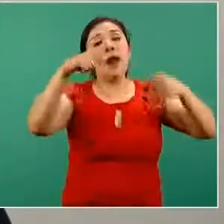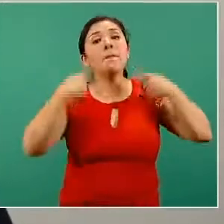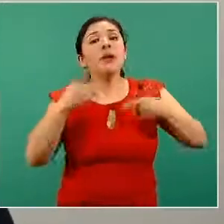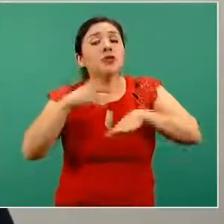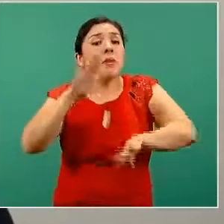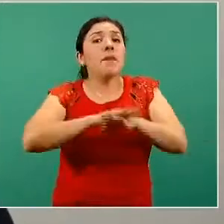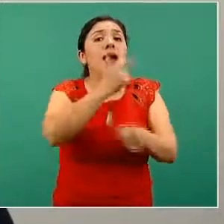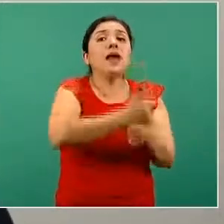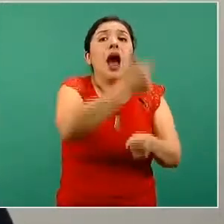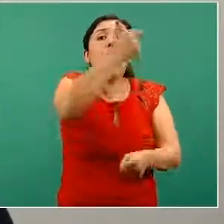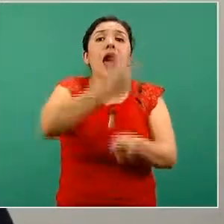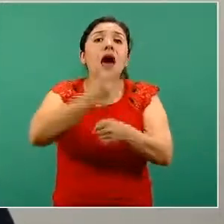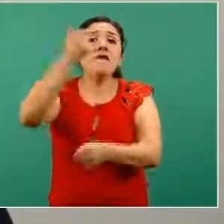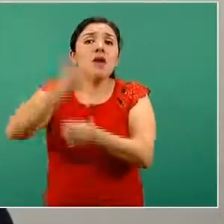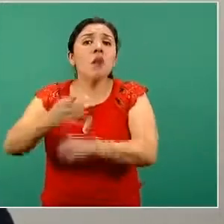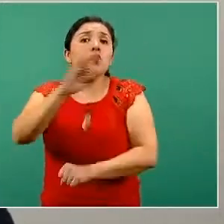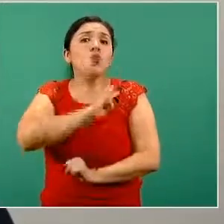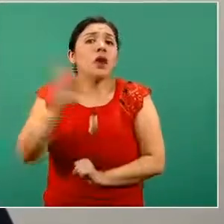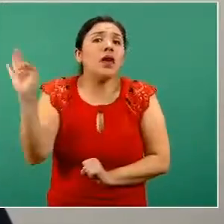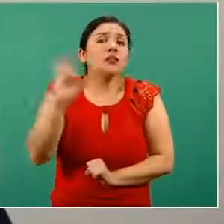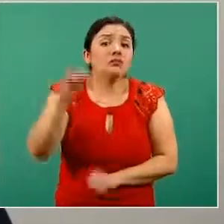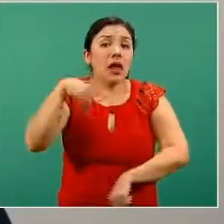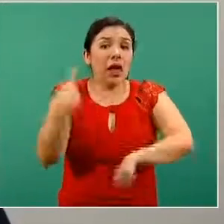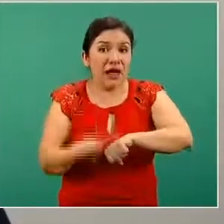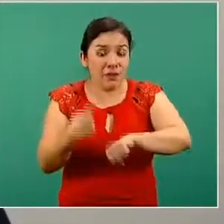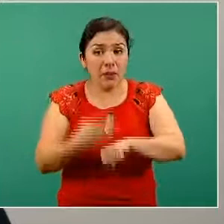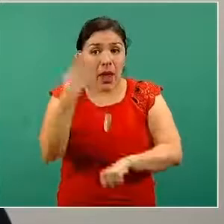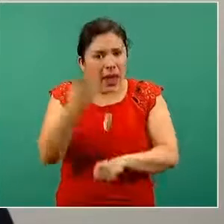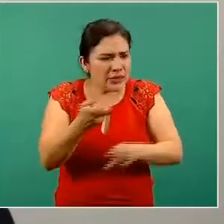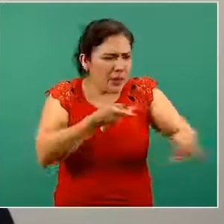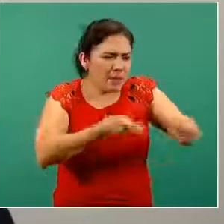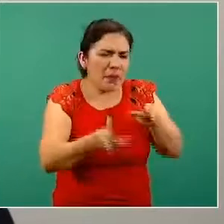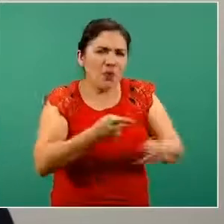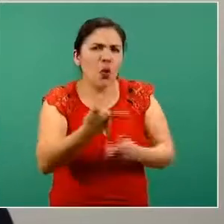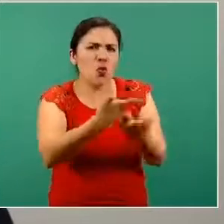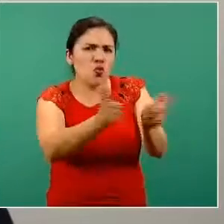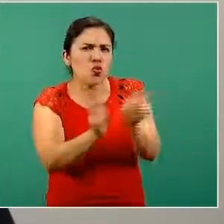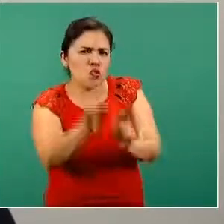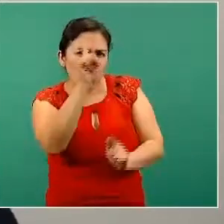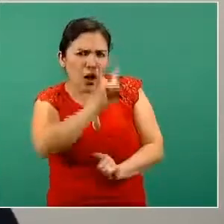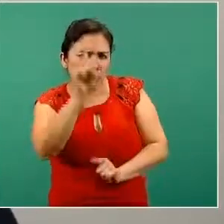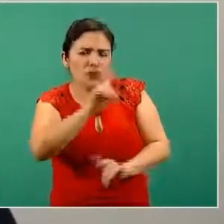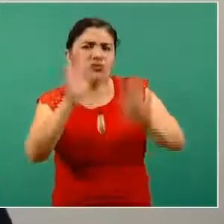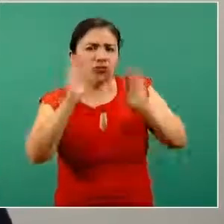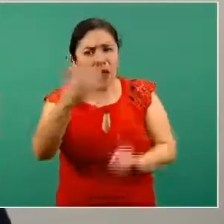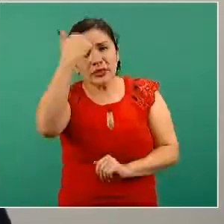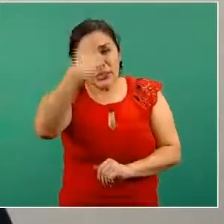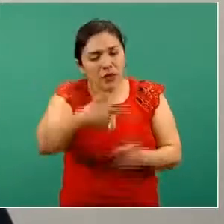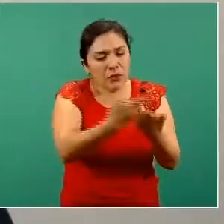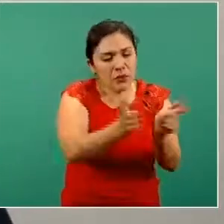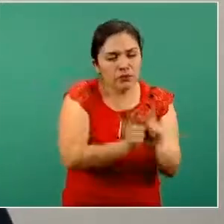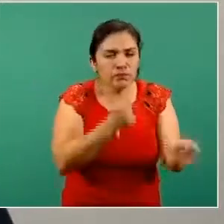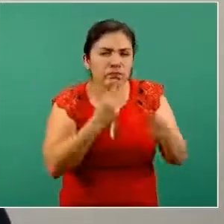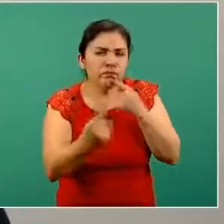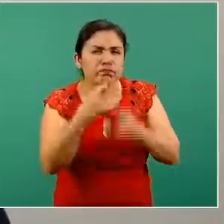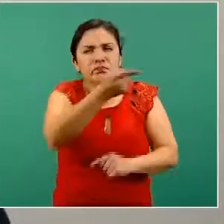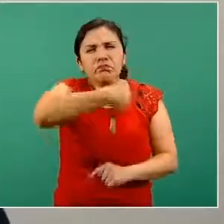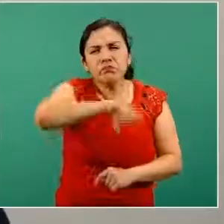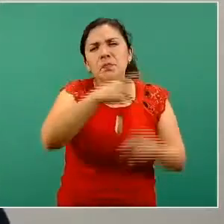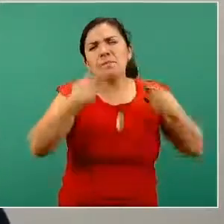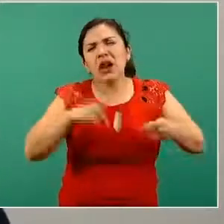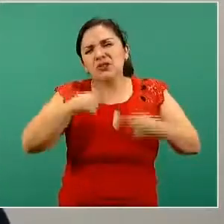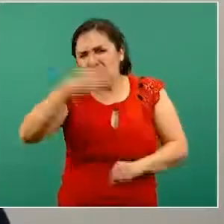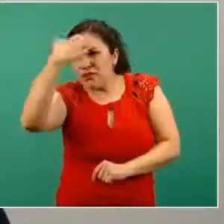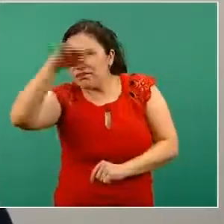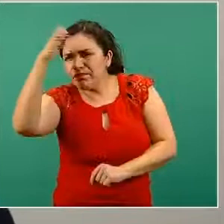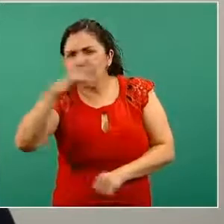mayor riesgo, población que además ya definió el grupo técnico asesor de vacuna, este grupo conformado por expertos nacionales